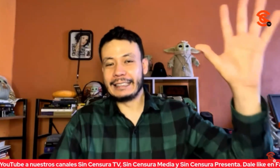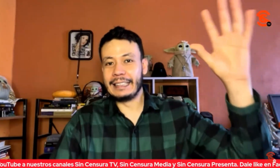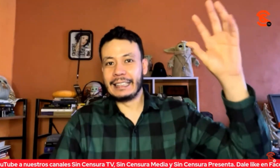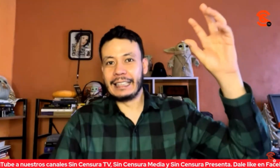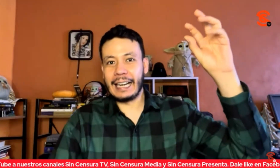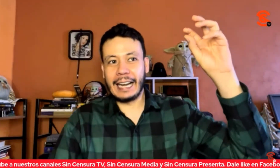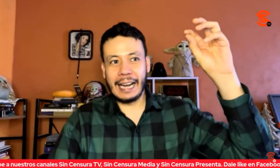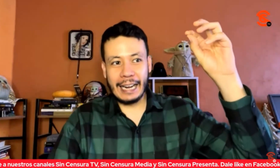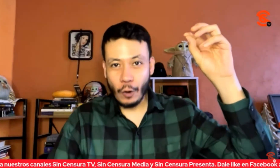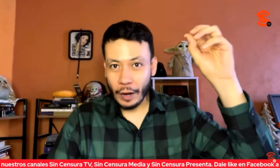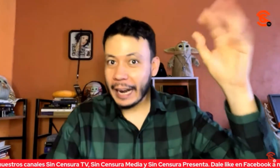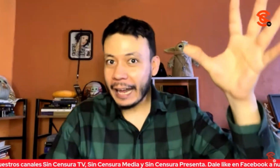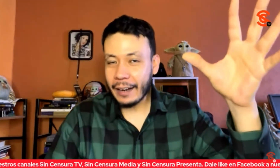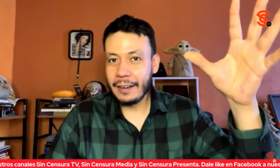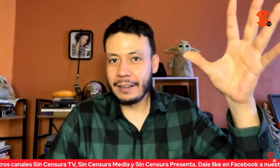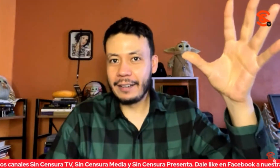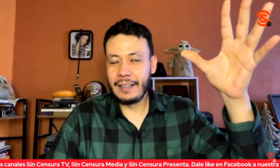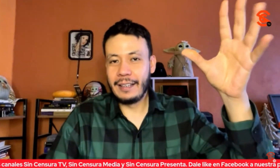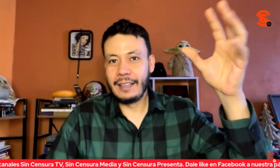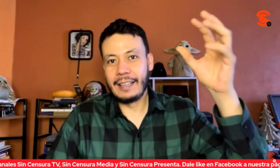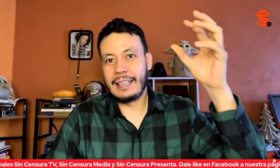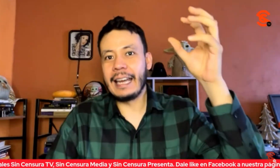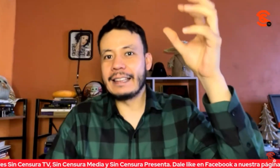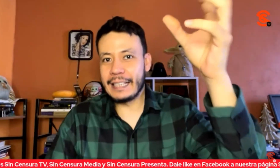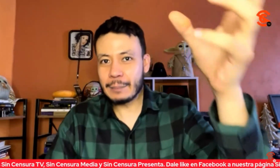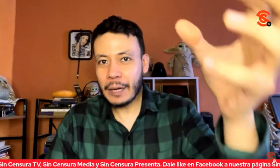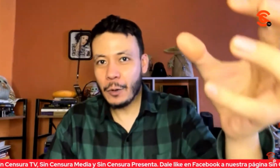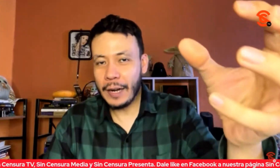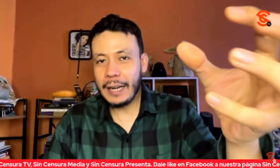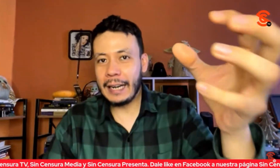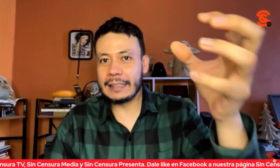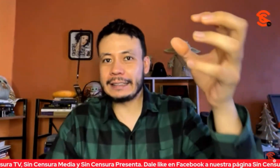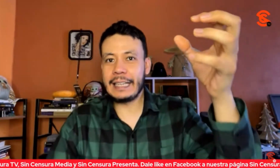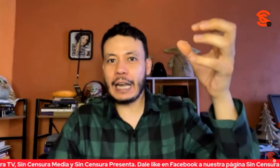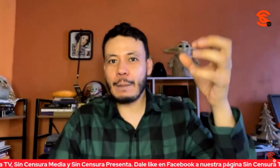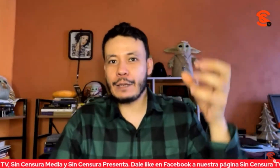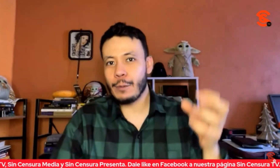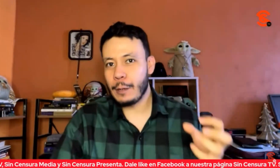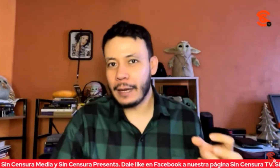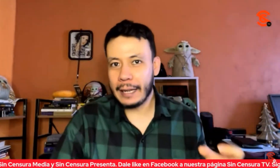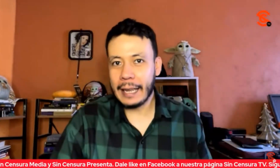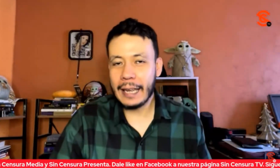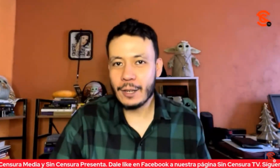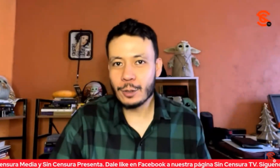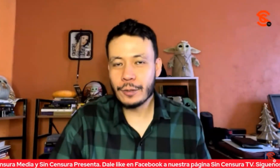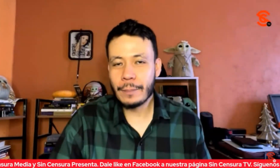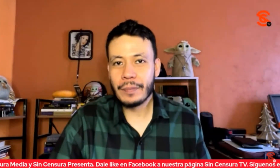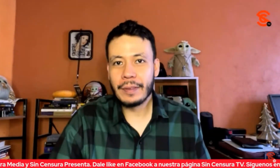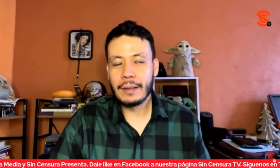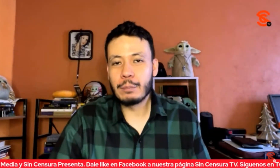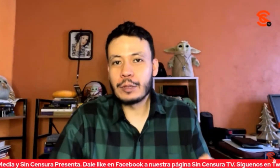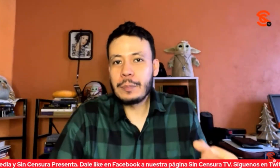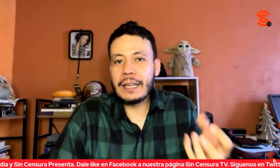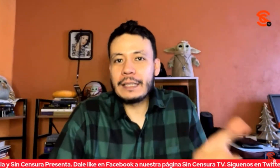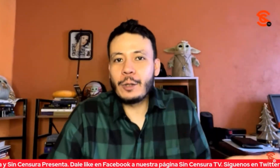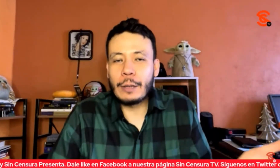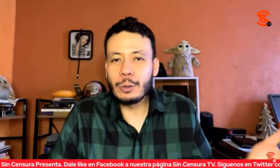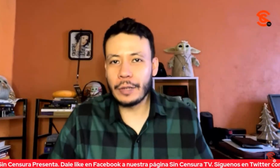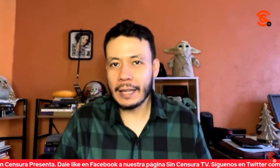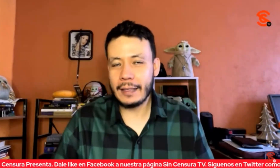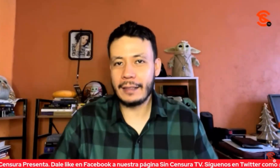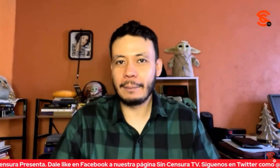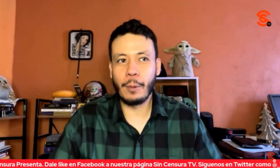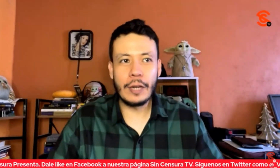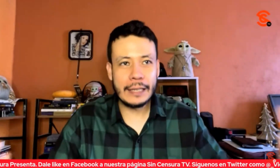Porque al lograr que Andrés Manuel esté en el mismo nivel que ellos, pues pierde